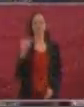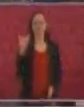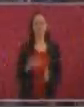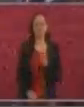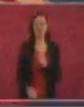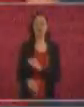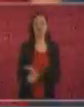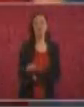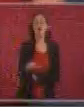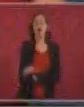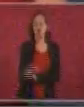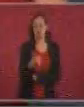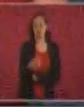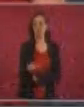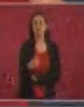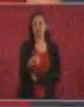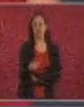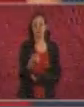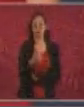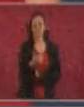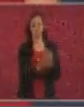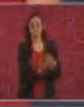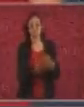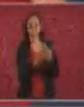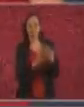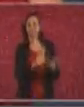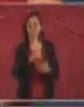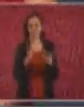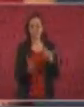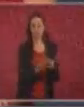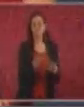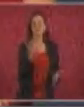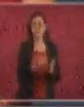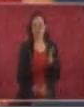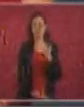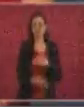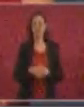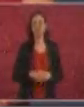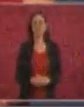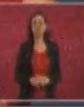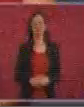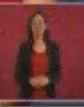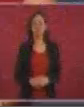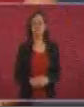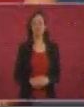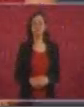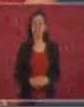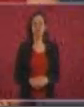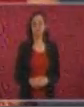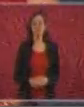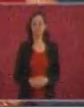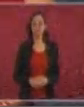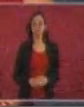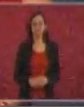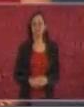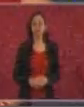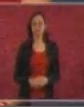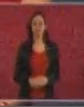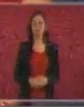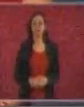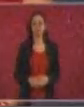intención de formas de perpetuarse en el poder, utilizarlo, algo que no